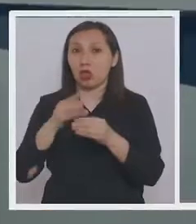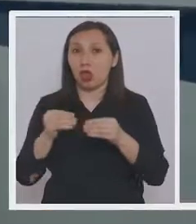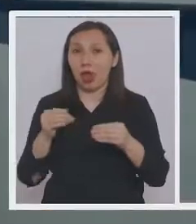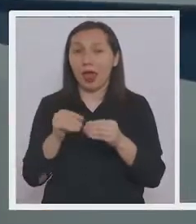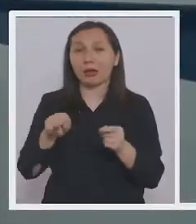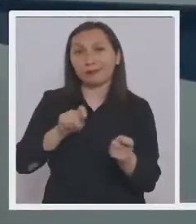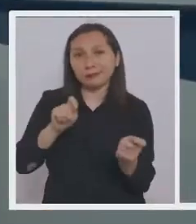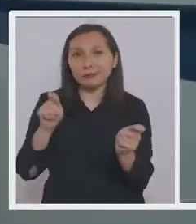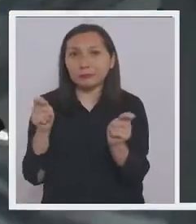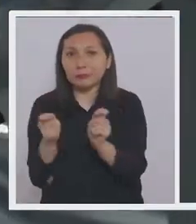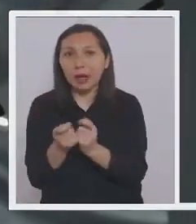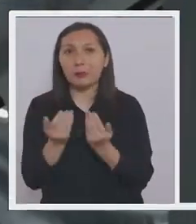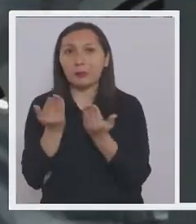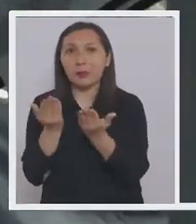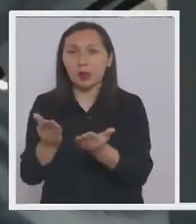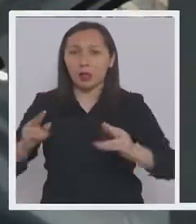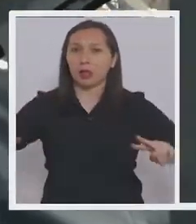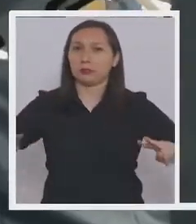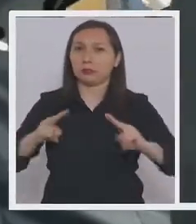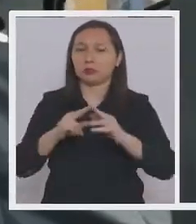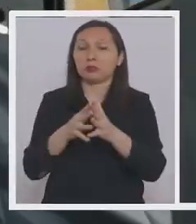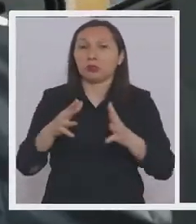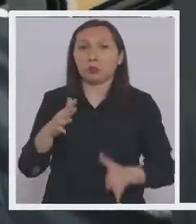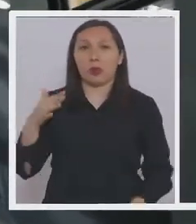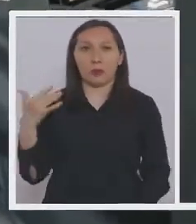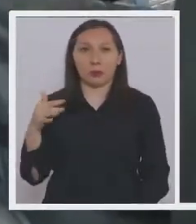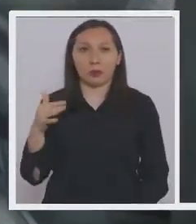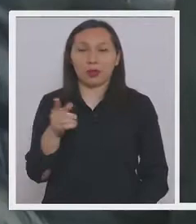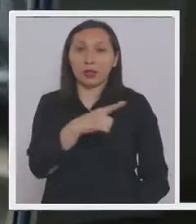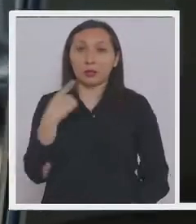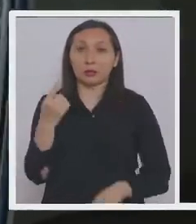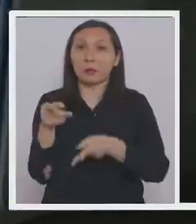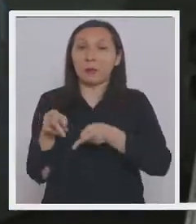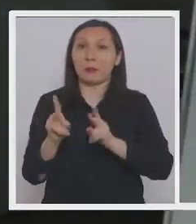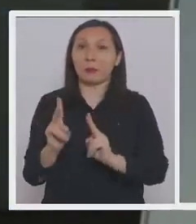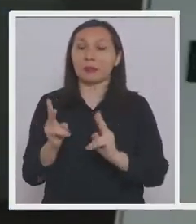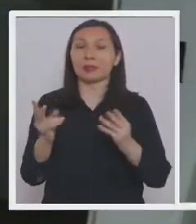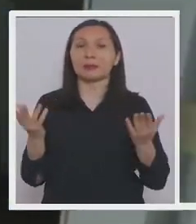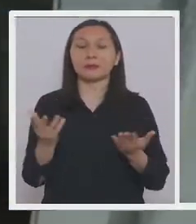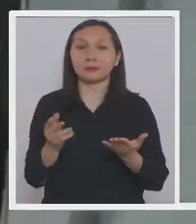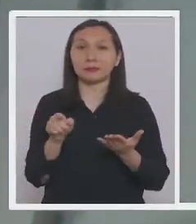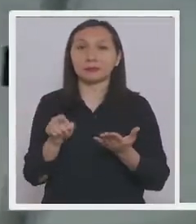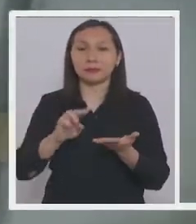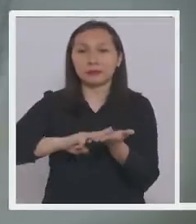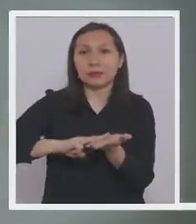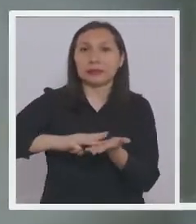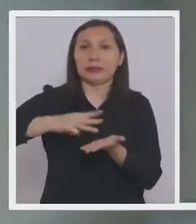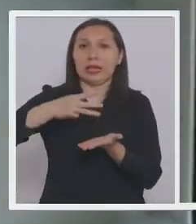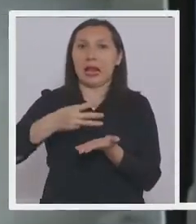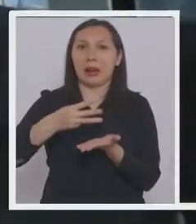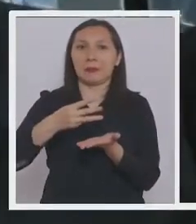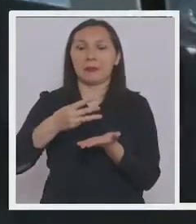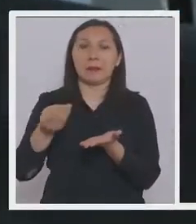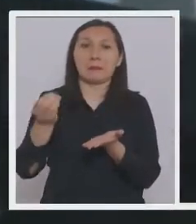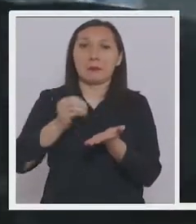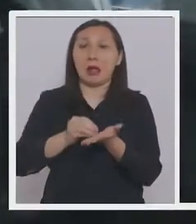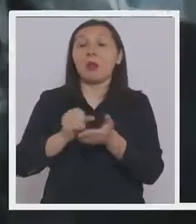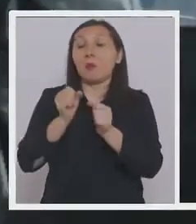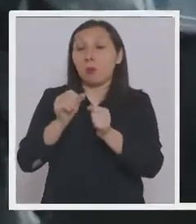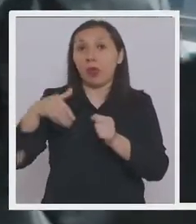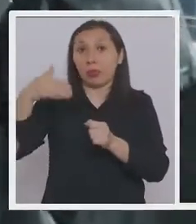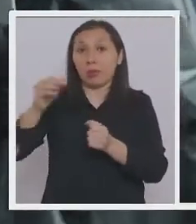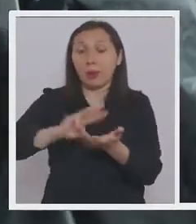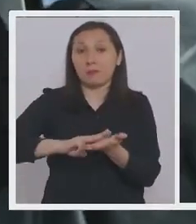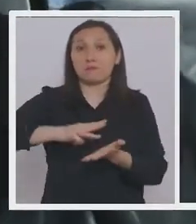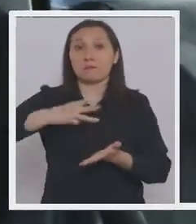se ha traducido en obras muy importantes que nos han permitido triplicar o nos van a permitir